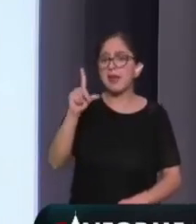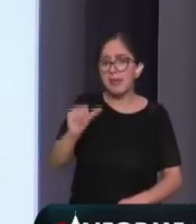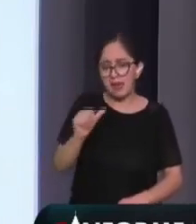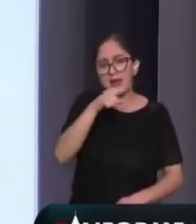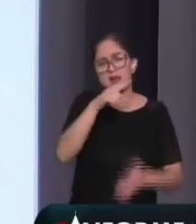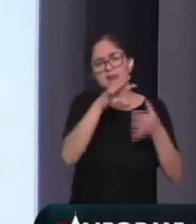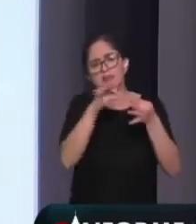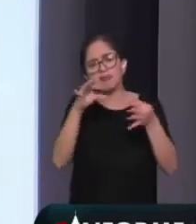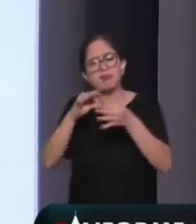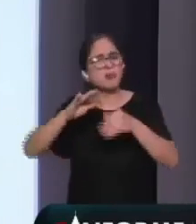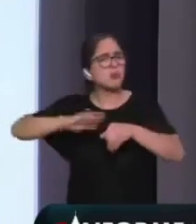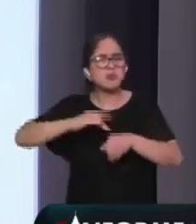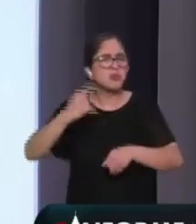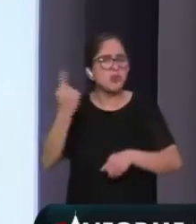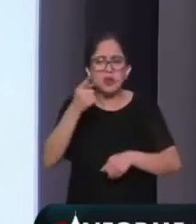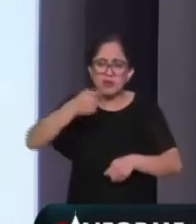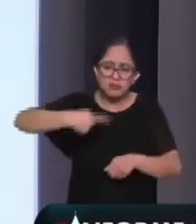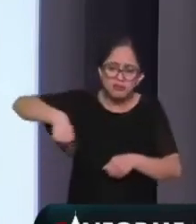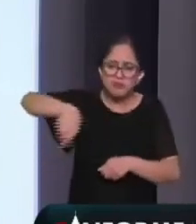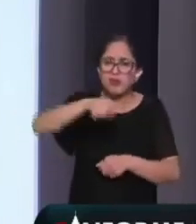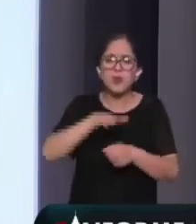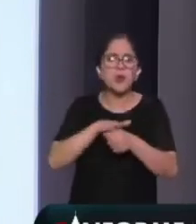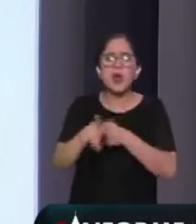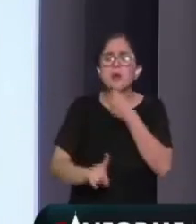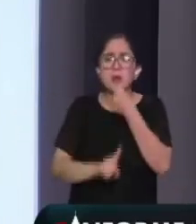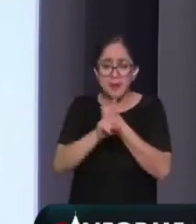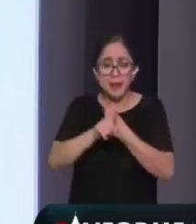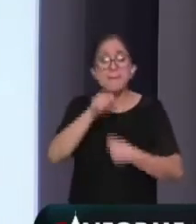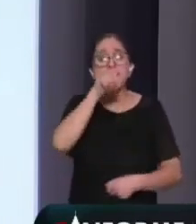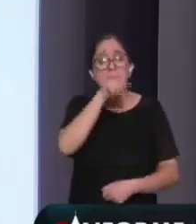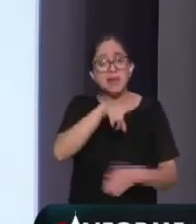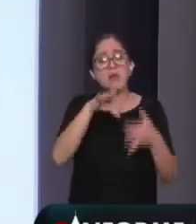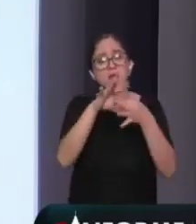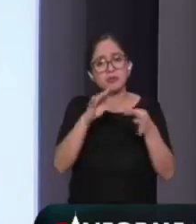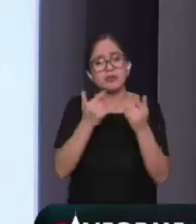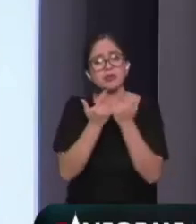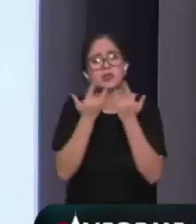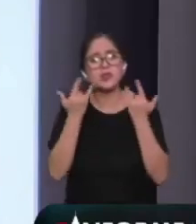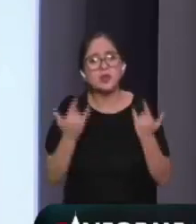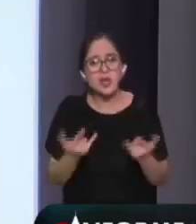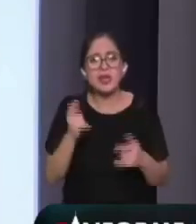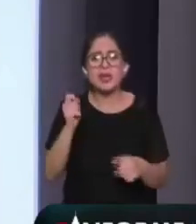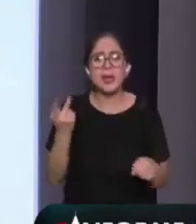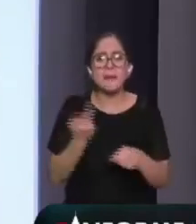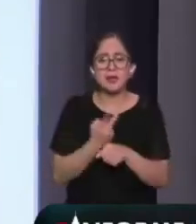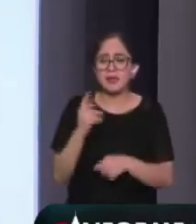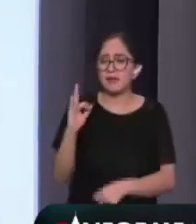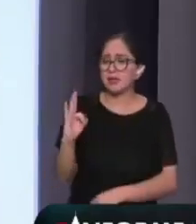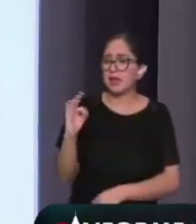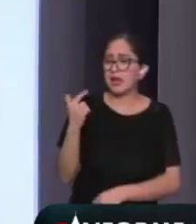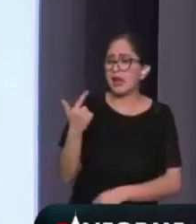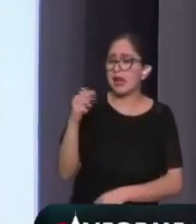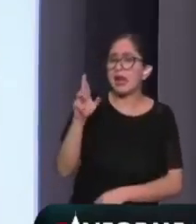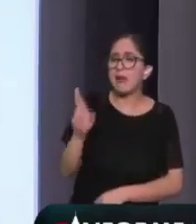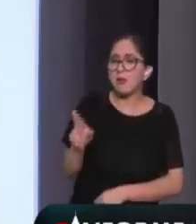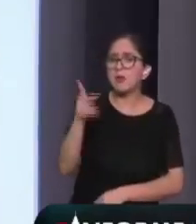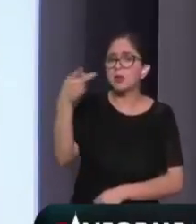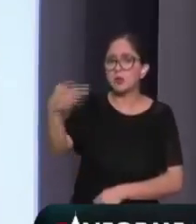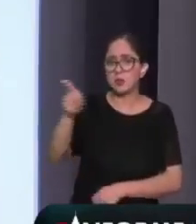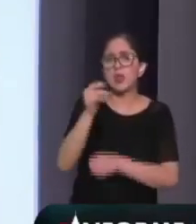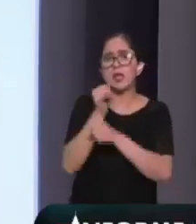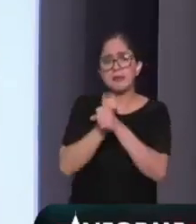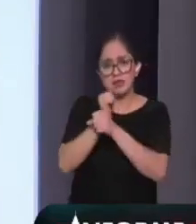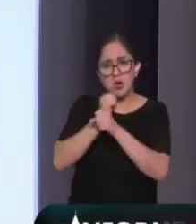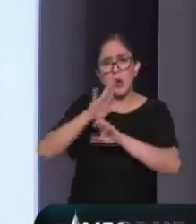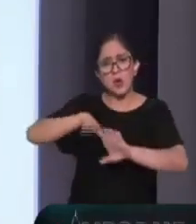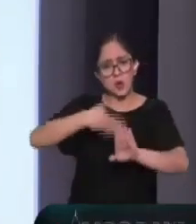y el contexto en el que esto sucedió. También nos relató qué es lo que le han dicho de la Fiscalía General de la República sobre la investigación